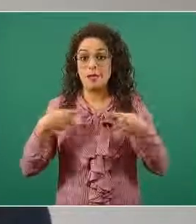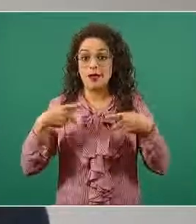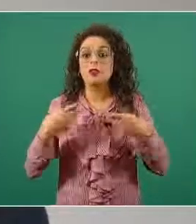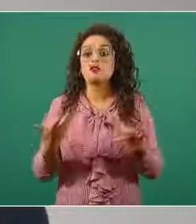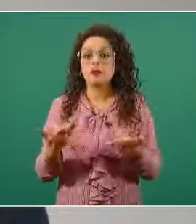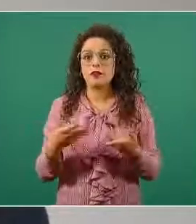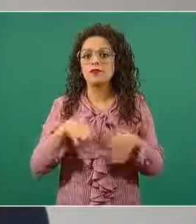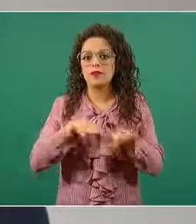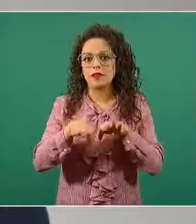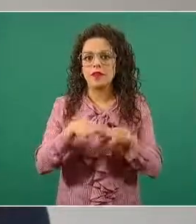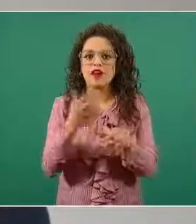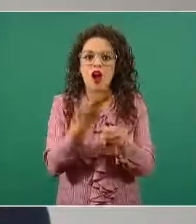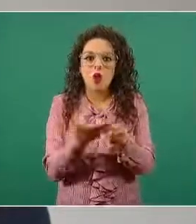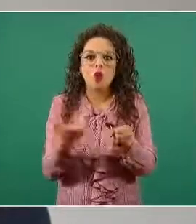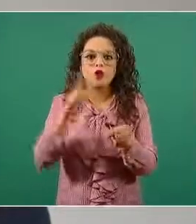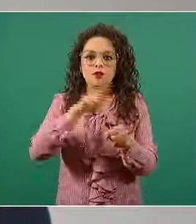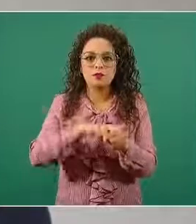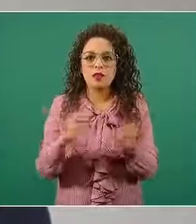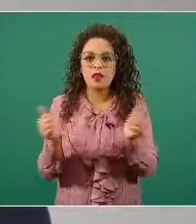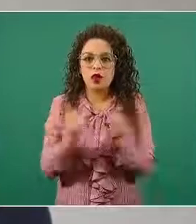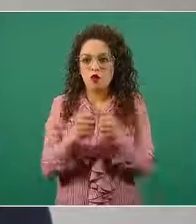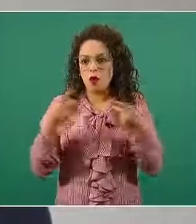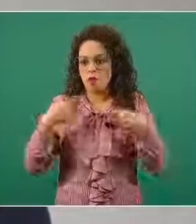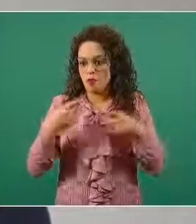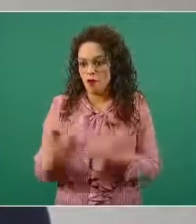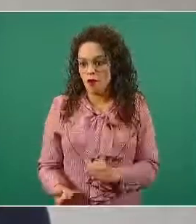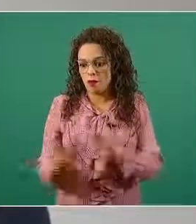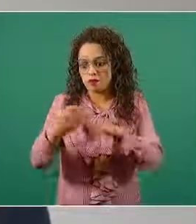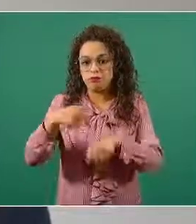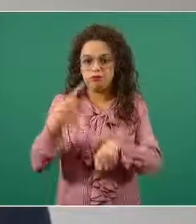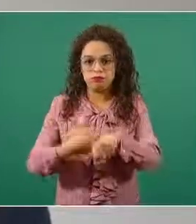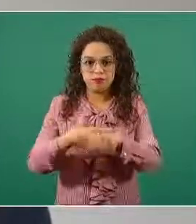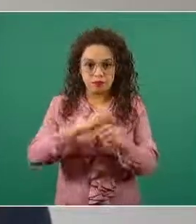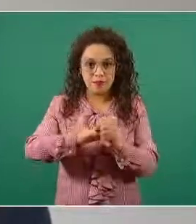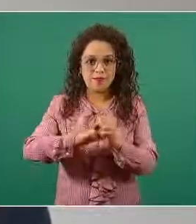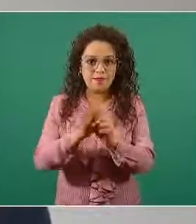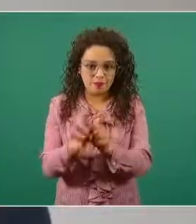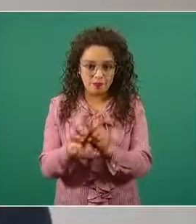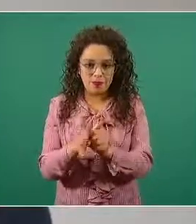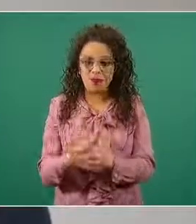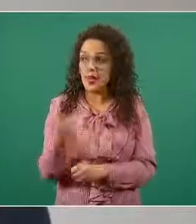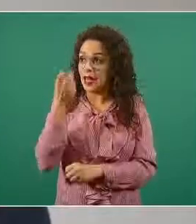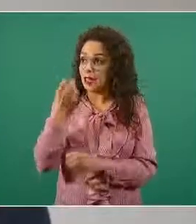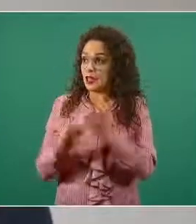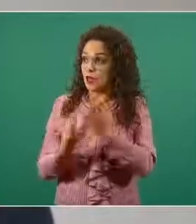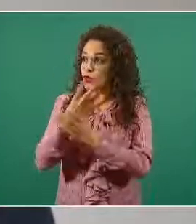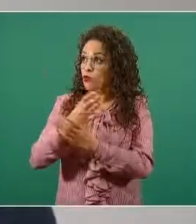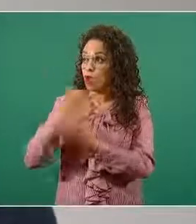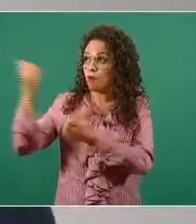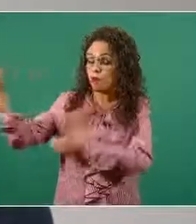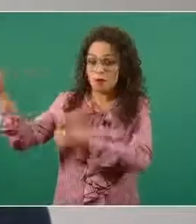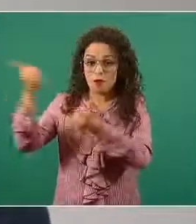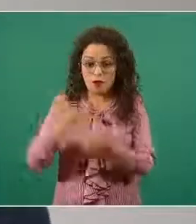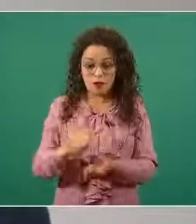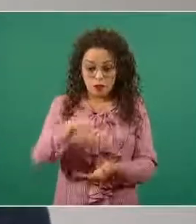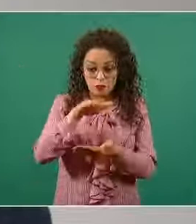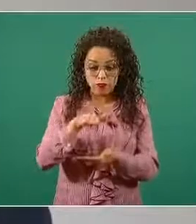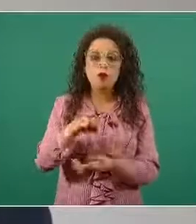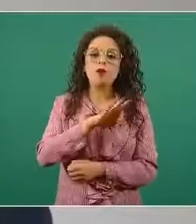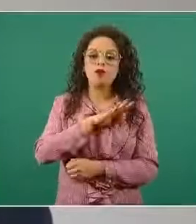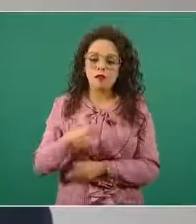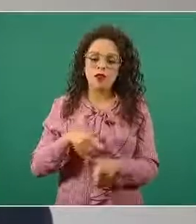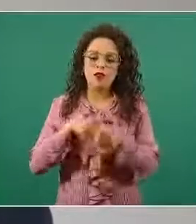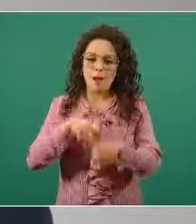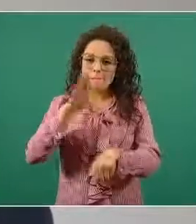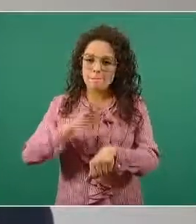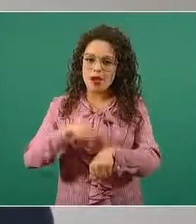quedando también una proporción de este nuevo embarque para poder contribuir a seguir avanzando con la